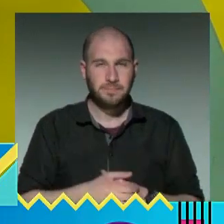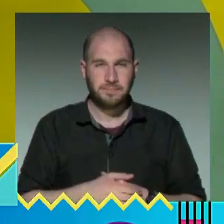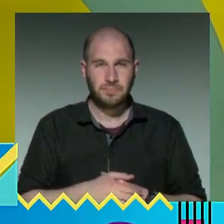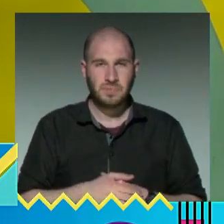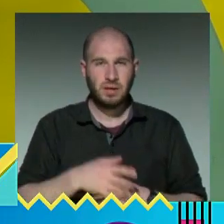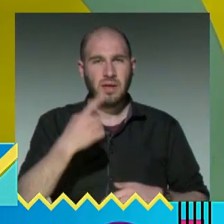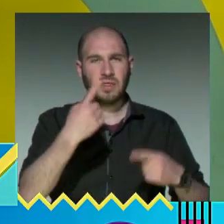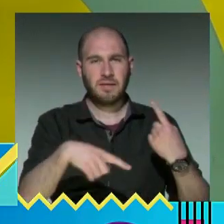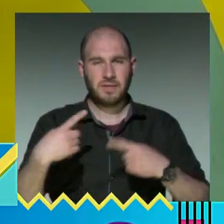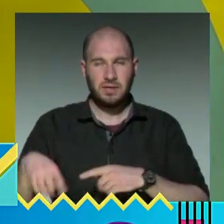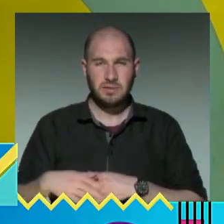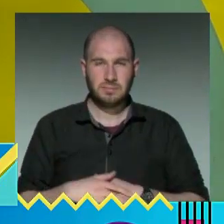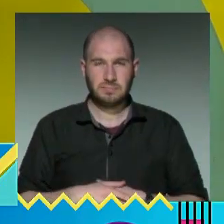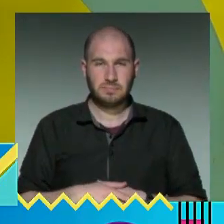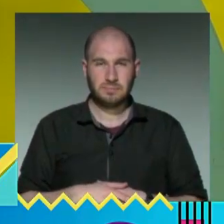de diversos